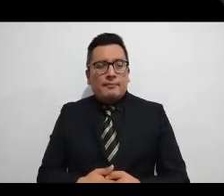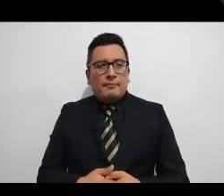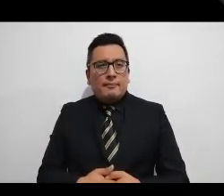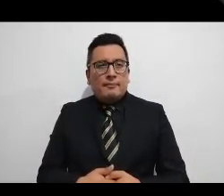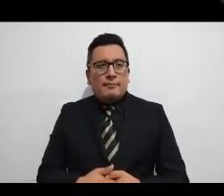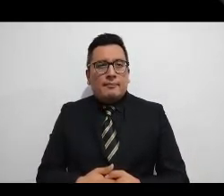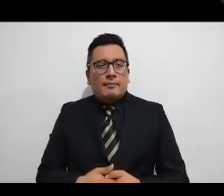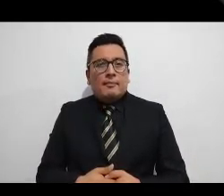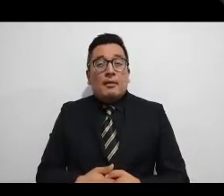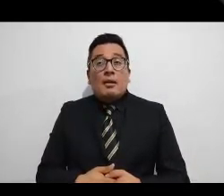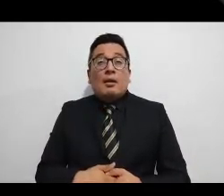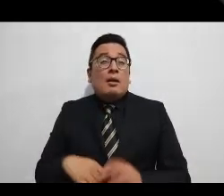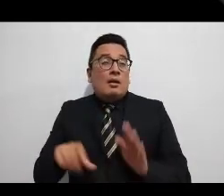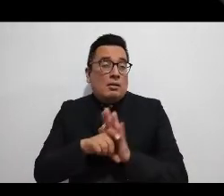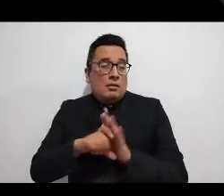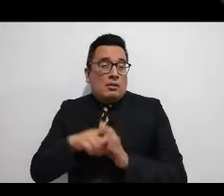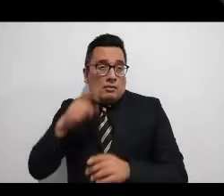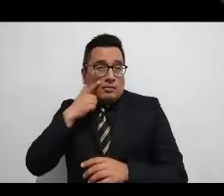IEC, en Instagram,